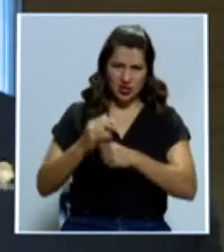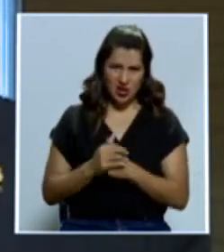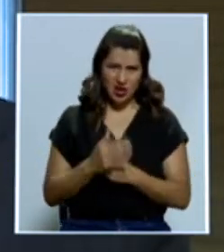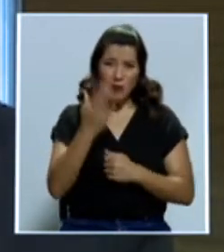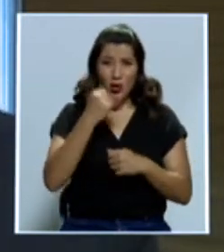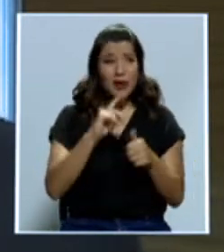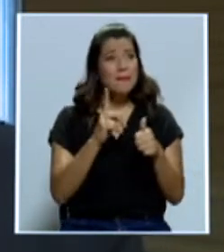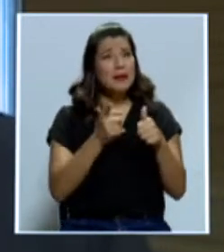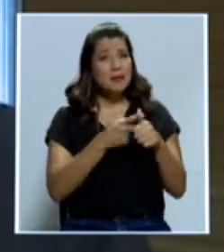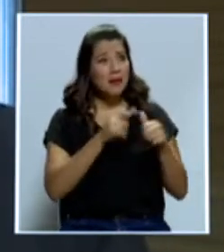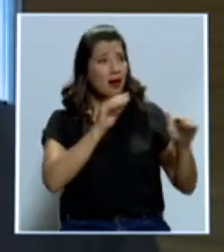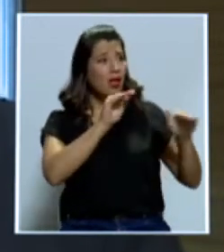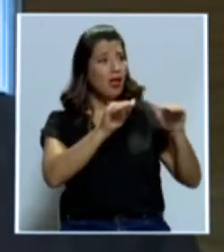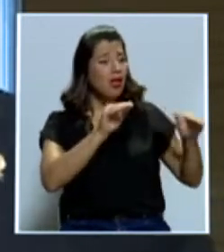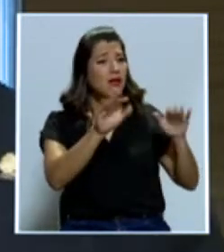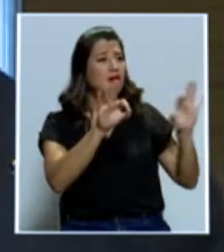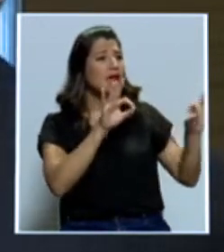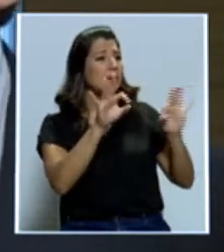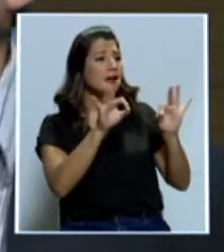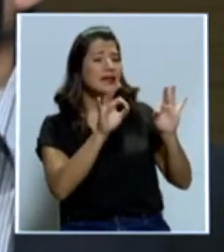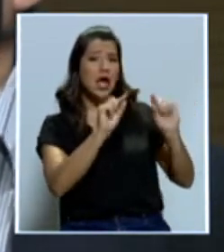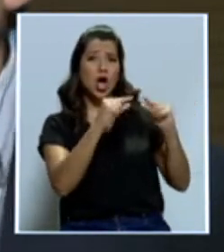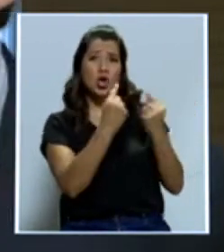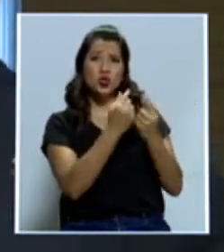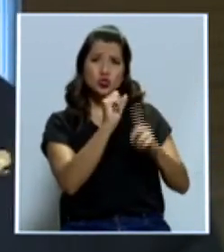un proceso de diálogo, de negociación,